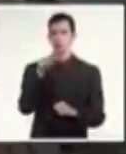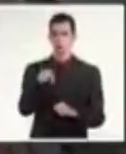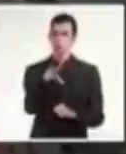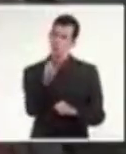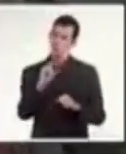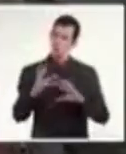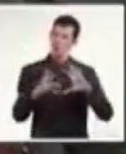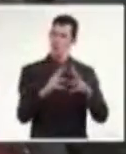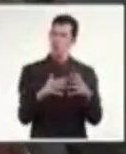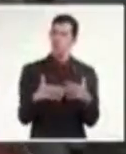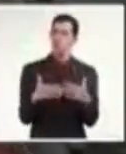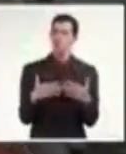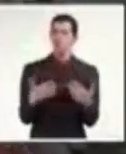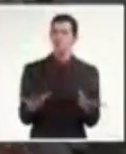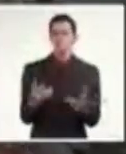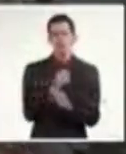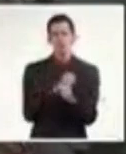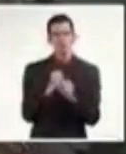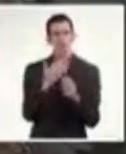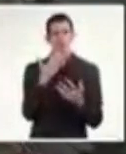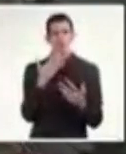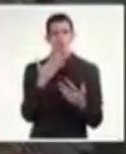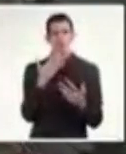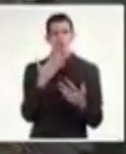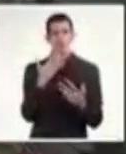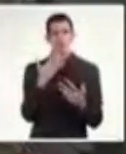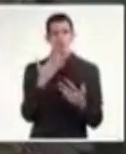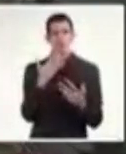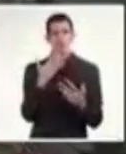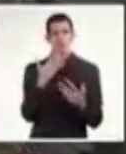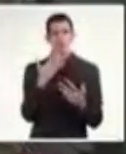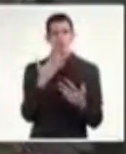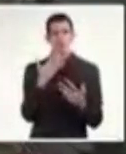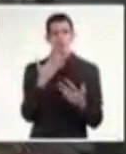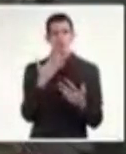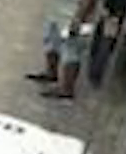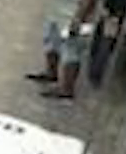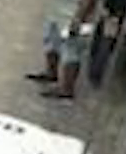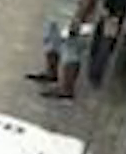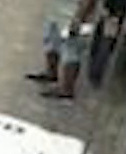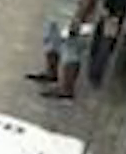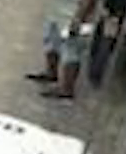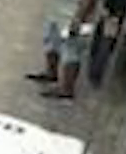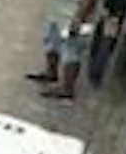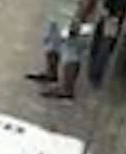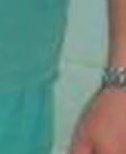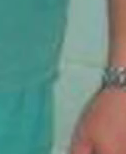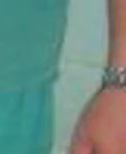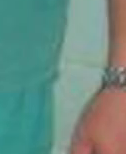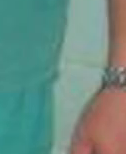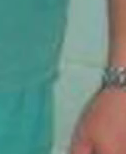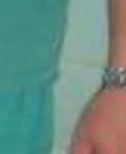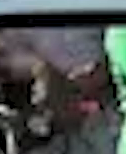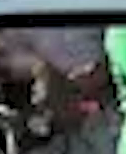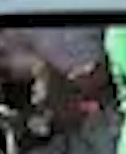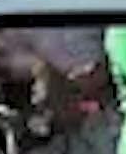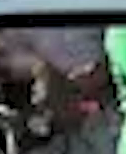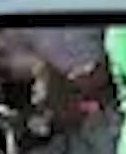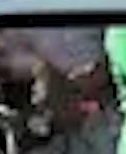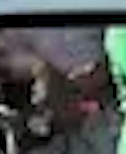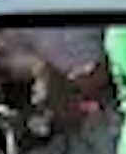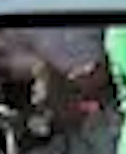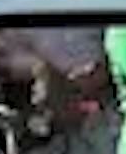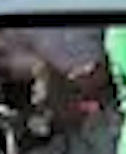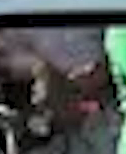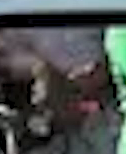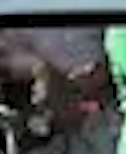se quieren destruir la tranquilidad del pueblo cubano. Primera mentira, la tranquilidad del pueblo cubano.